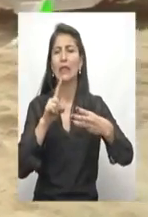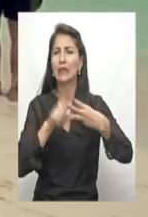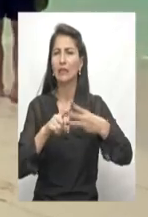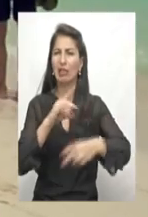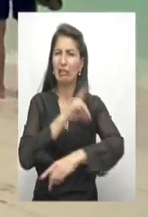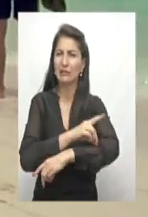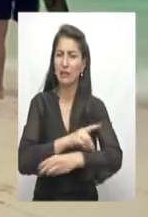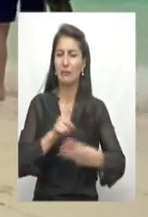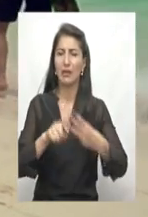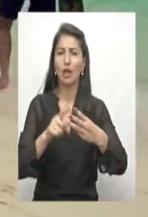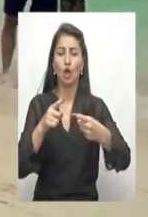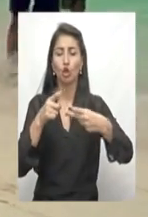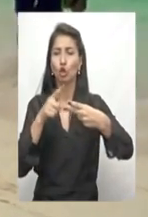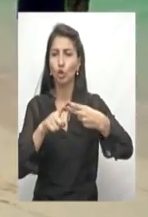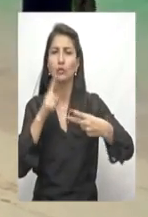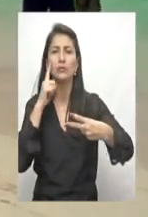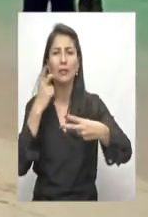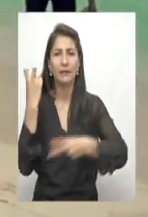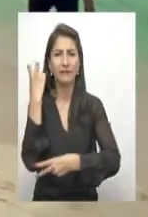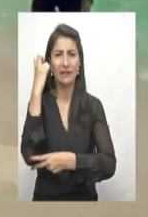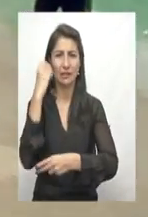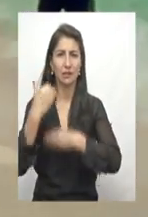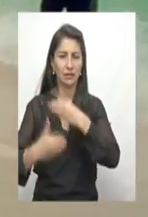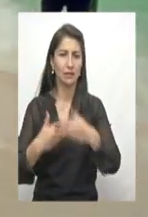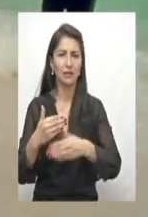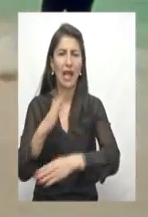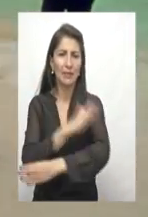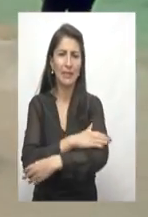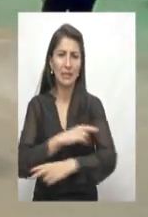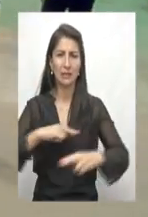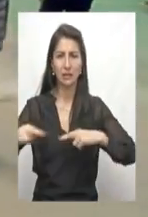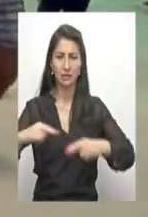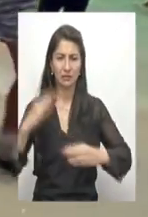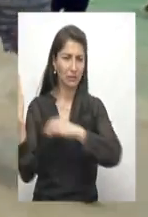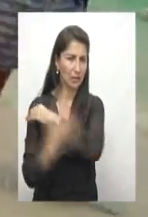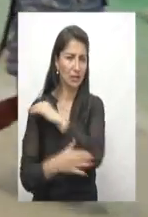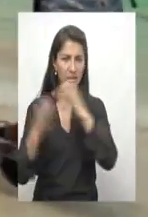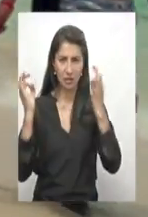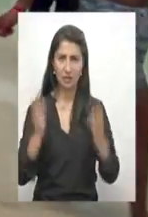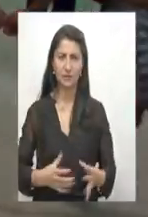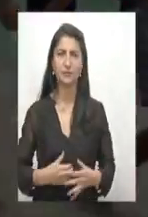connotaciones y 2 hallazgos trasladados para inicio de proceso administrativo sancionatorio.